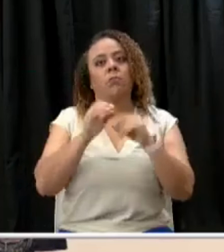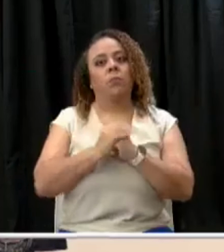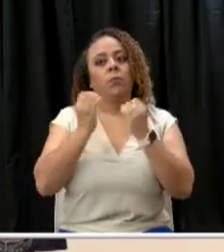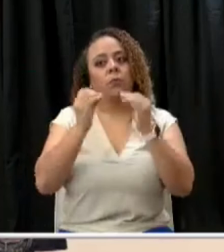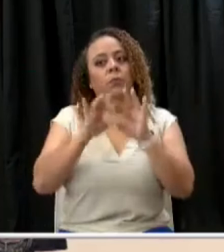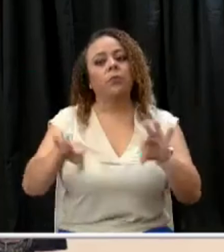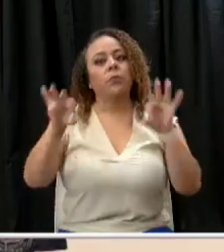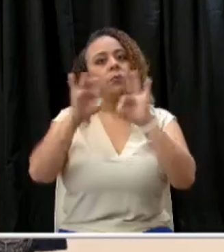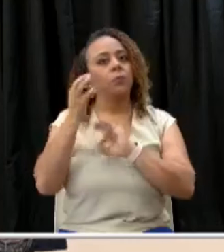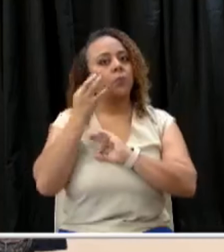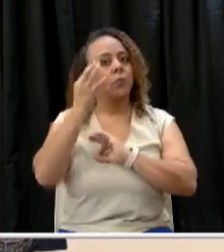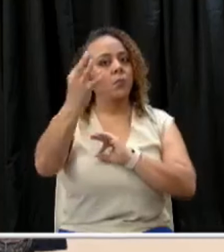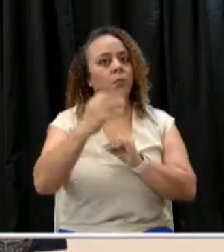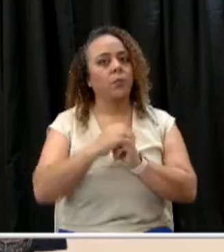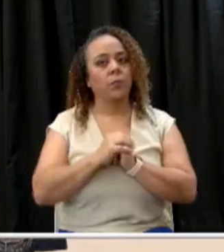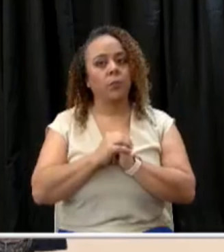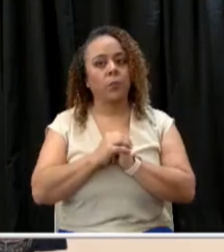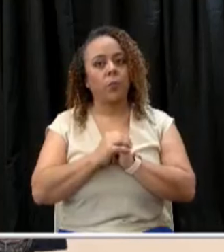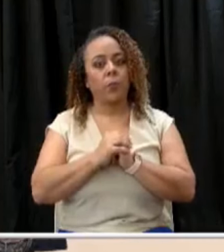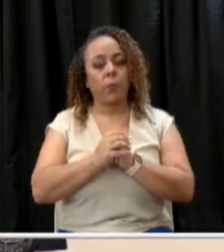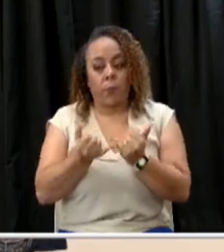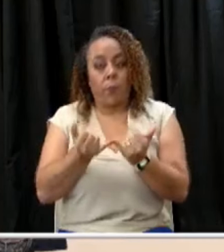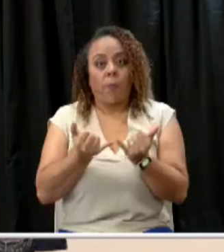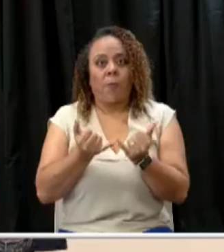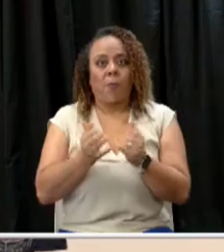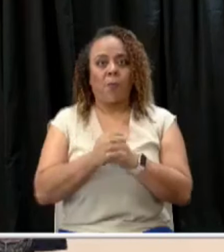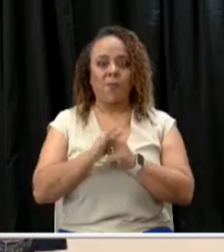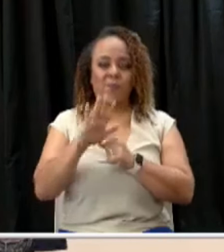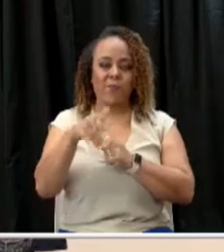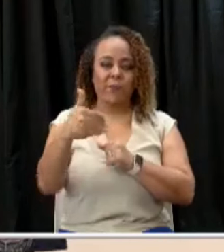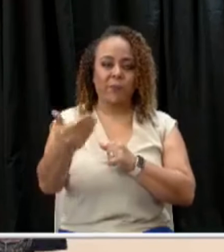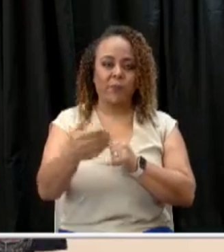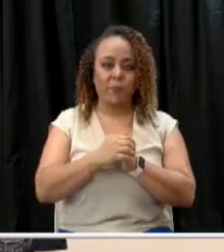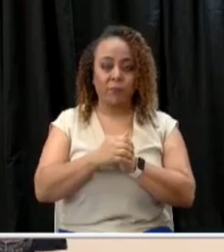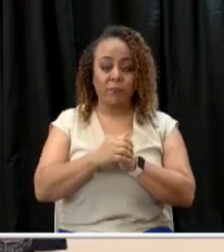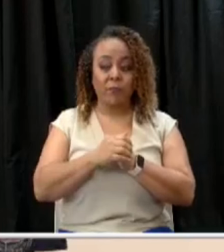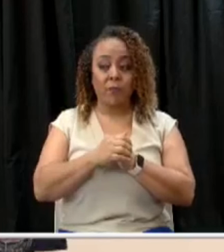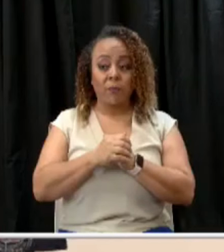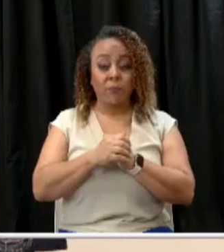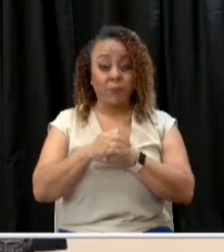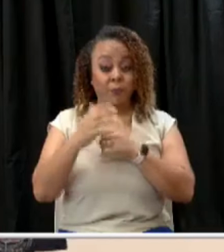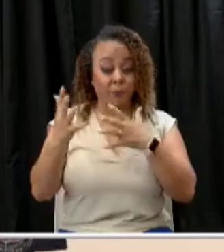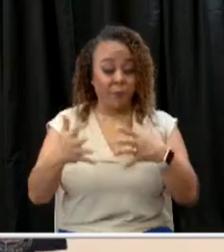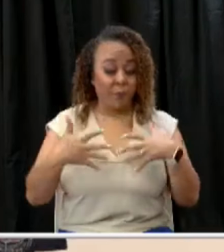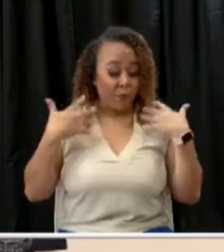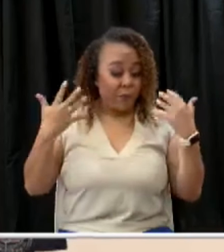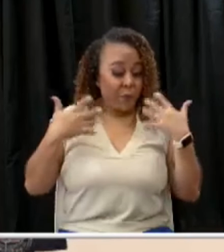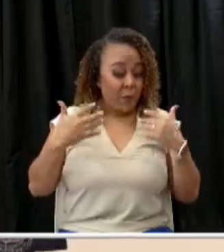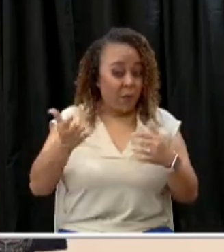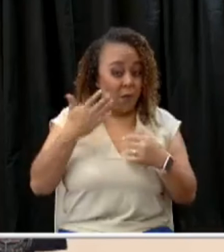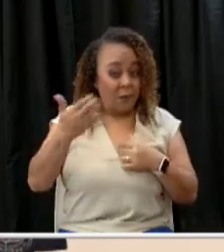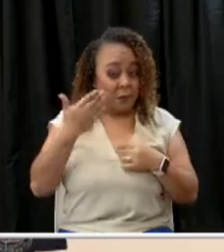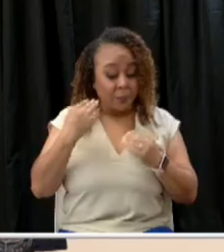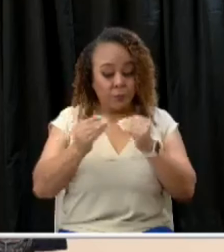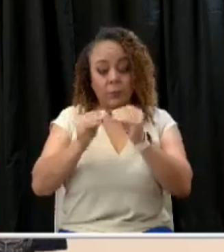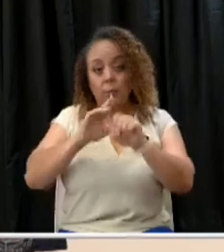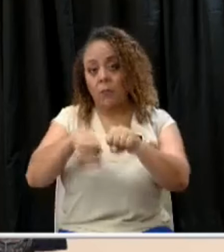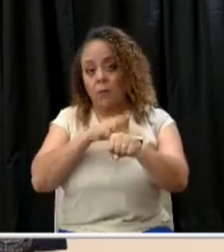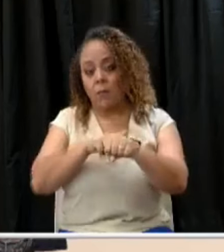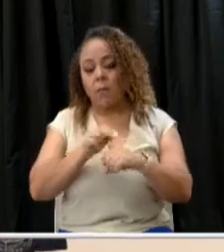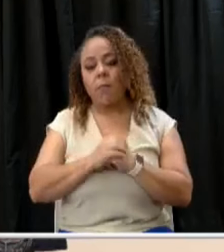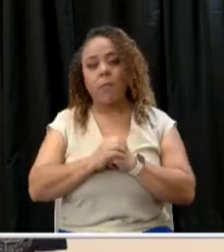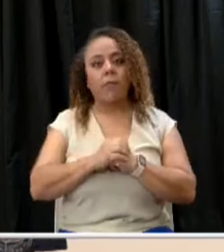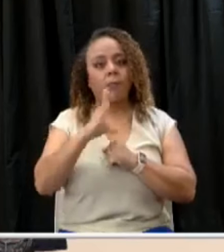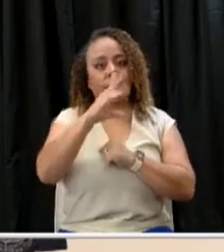en el futuro, en un futuro presente, cuando las olas de calor van a ser cada vez más comunes. Y